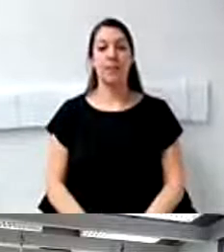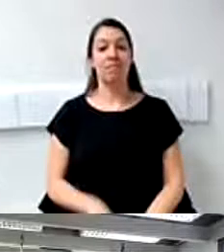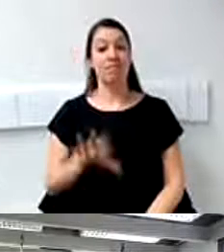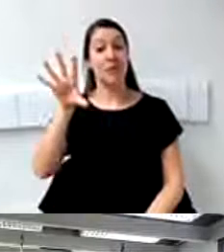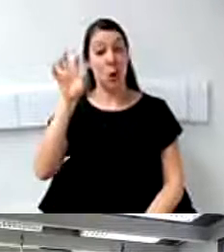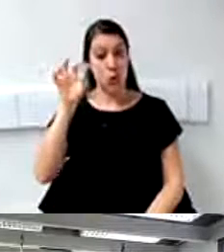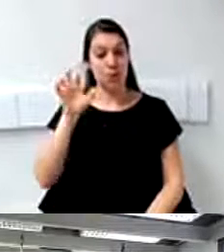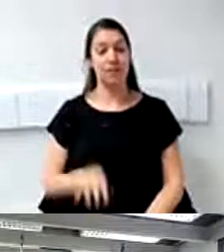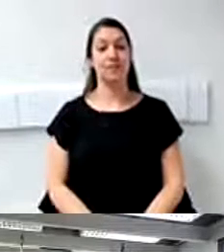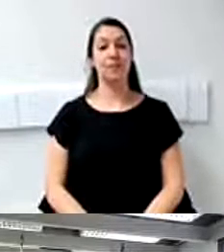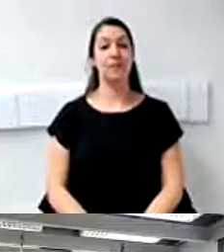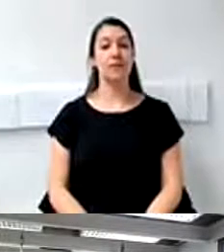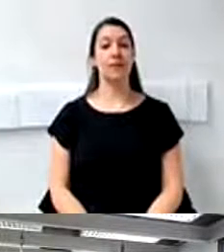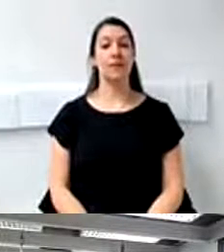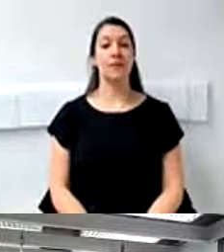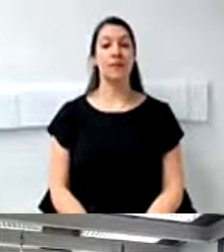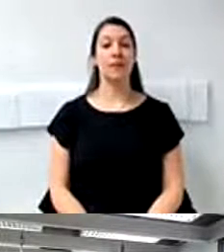escucho.